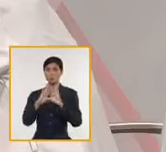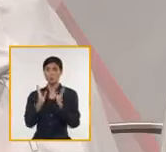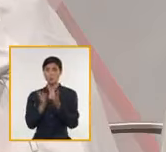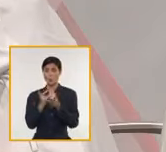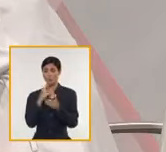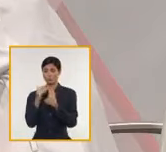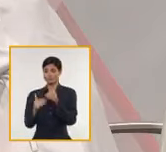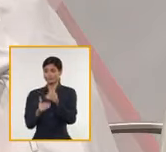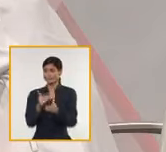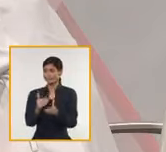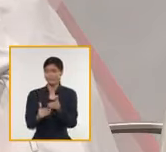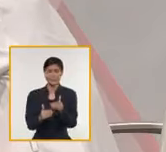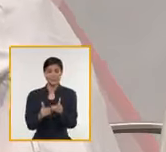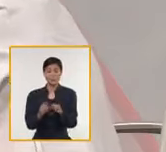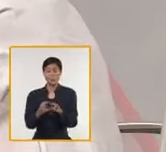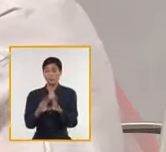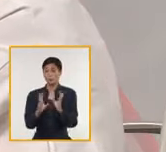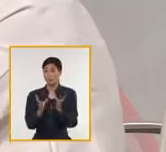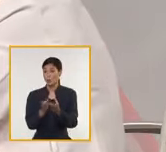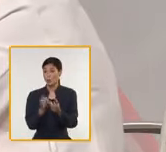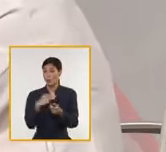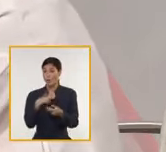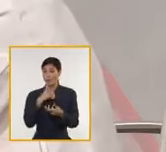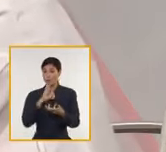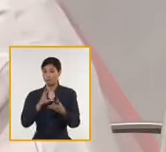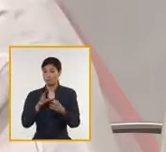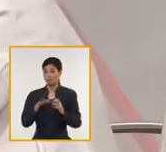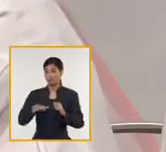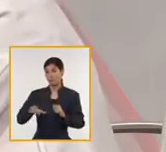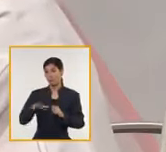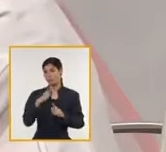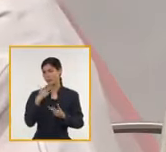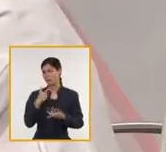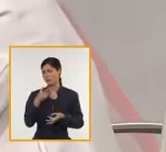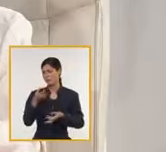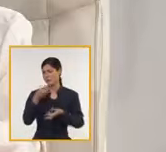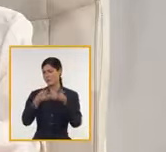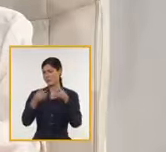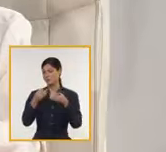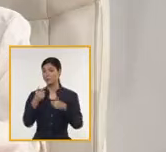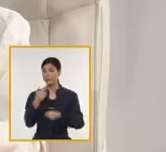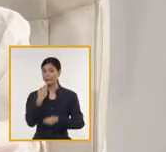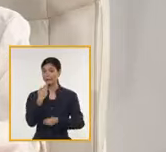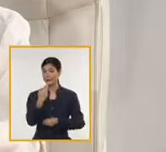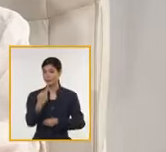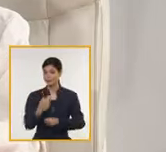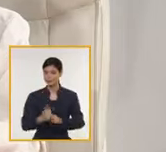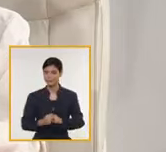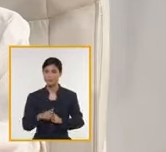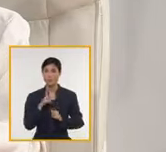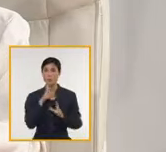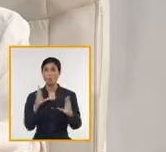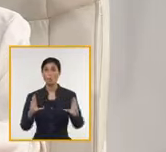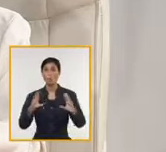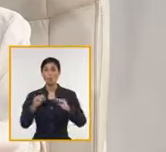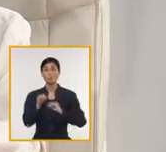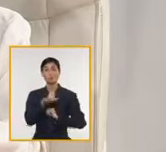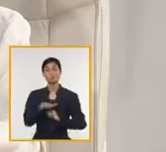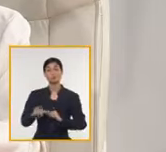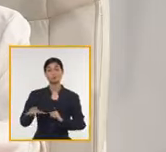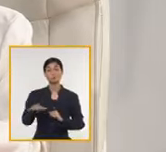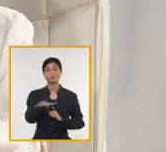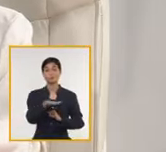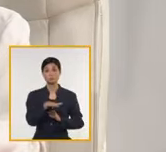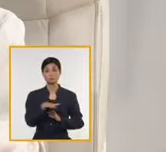despliegue, todos los movimientos de ficha? Muy buenas noches para ti y muy buenas noches para la